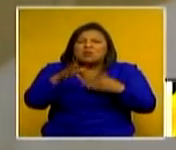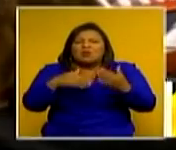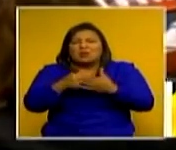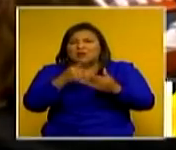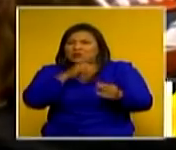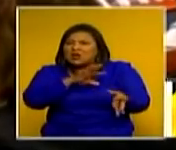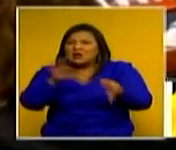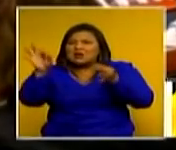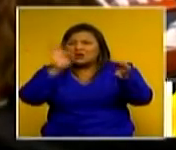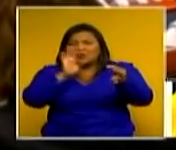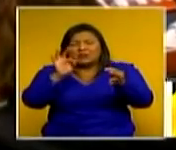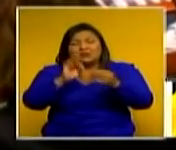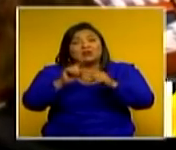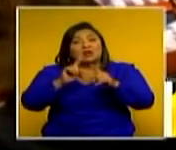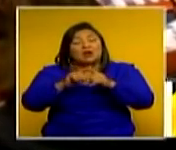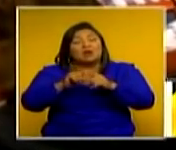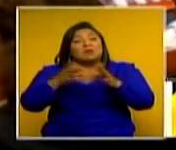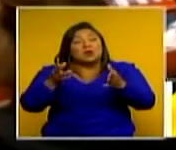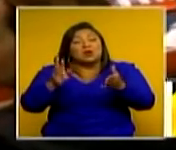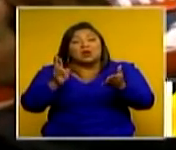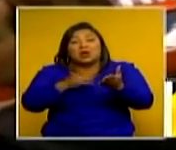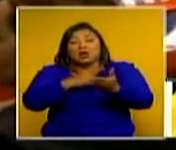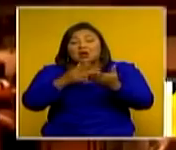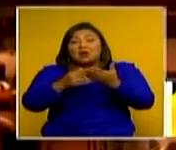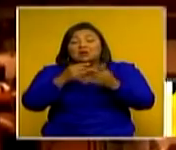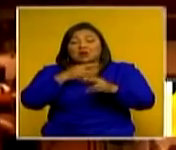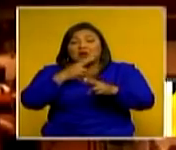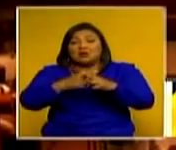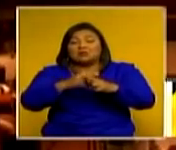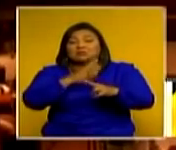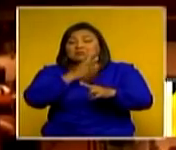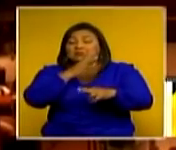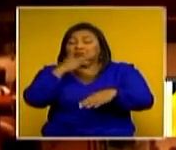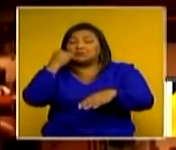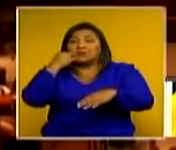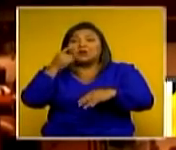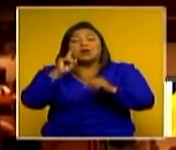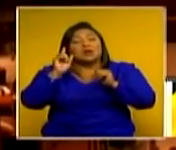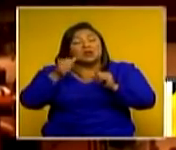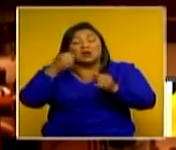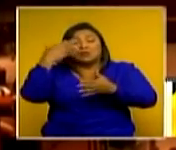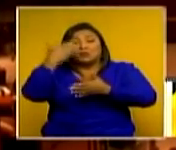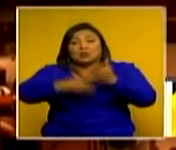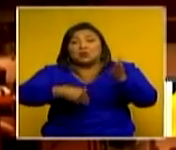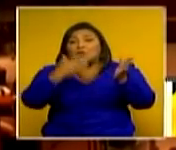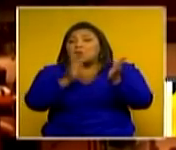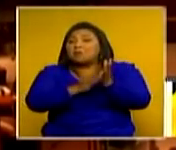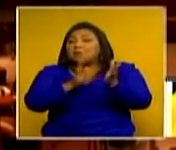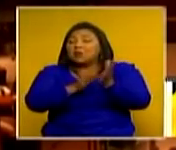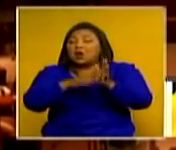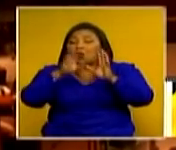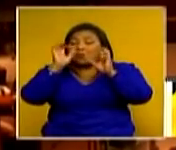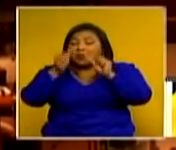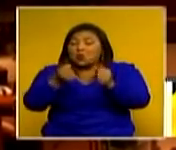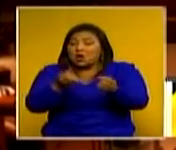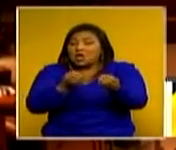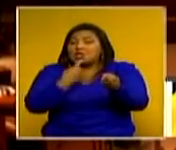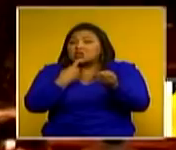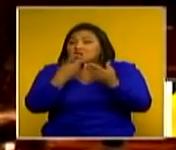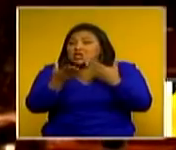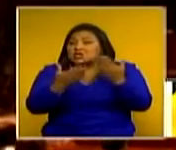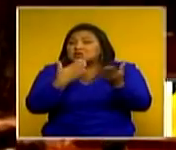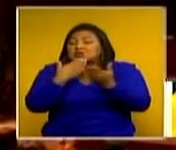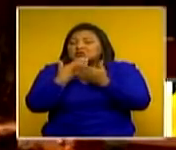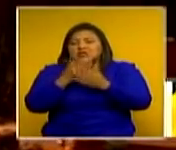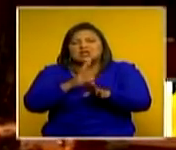en su intervención ya ni me cruz dijo que el exmandatario debe tener a la mano documentos para poder exponer y dejar